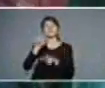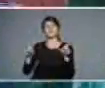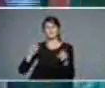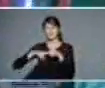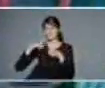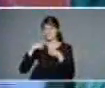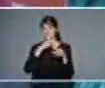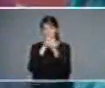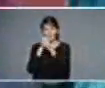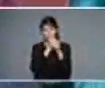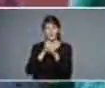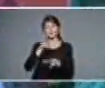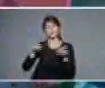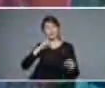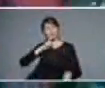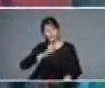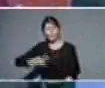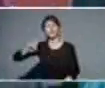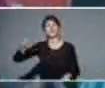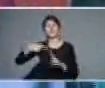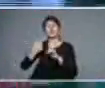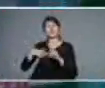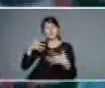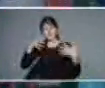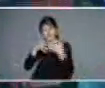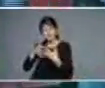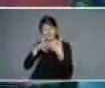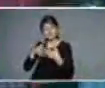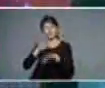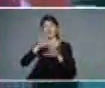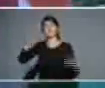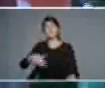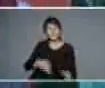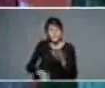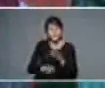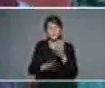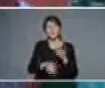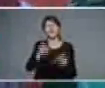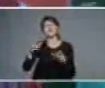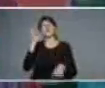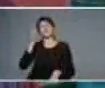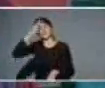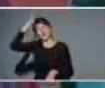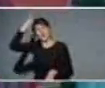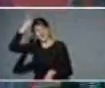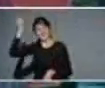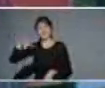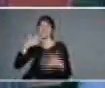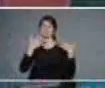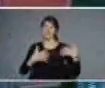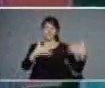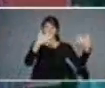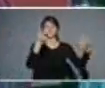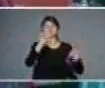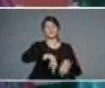murga a la gente que la ha fundado la gente que ha luchado por salir para adelante a las troyanas a toda esa afición y bueno